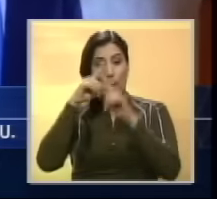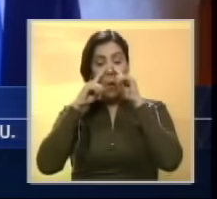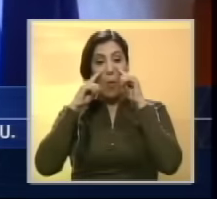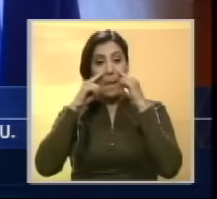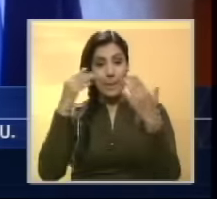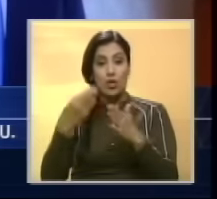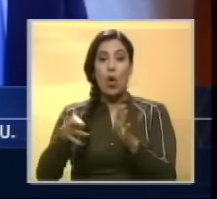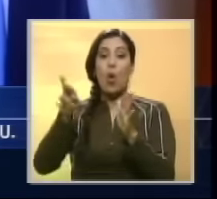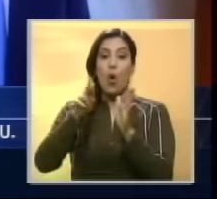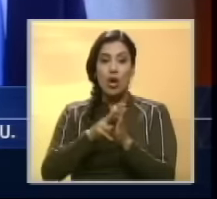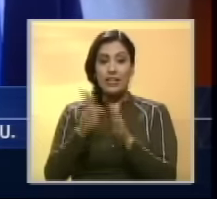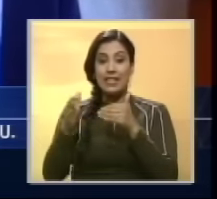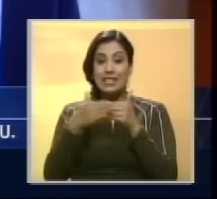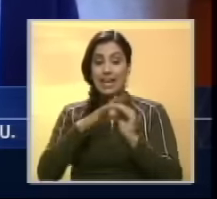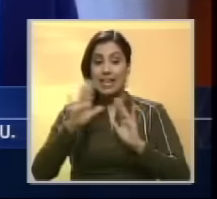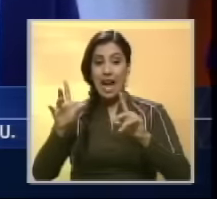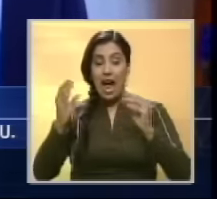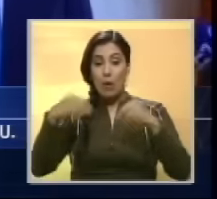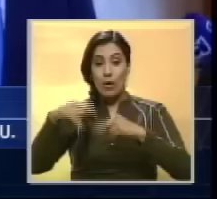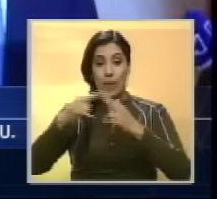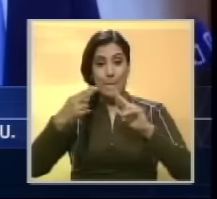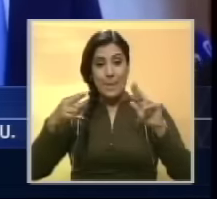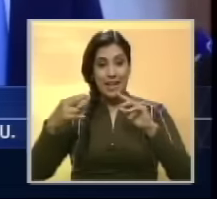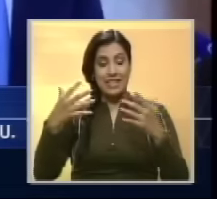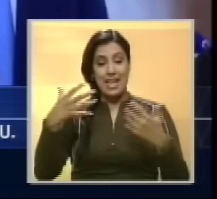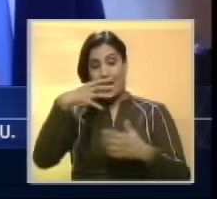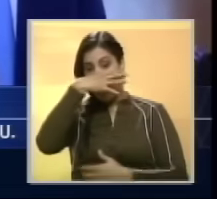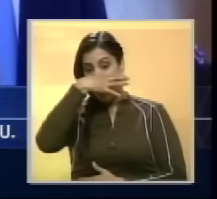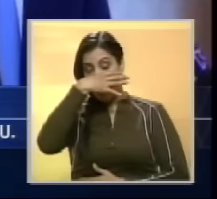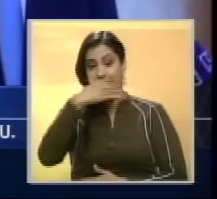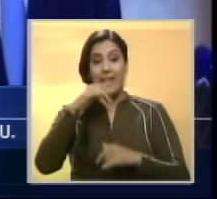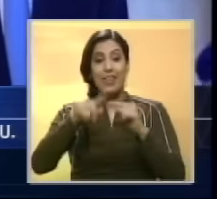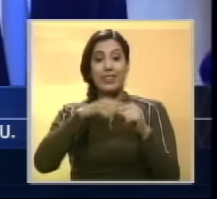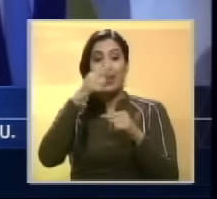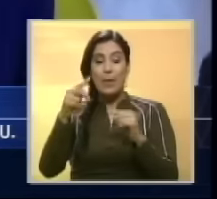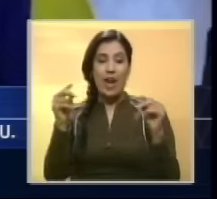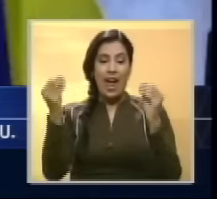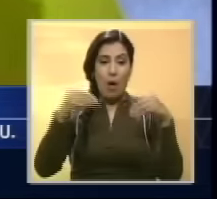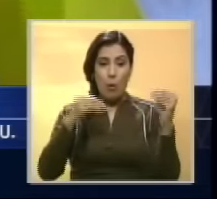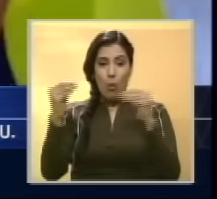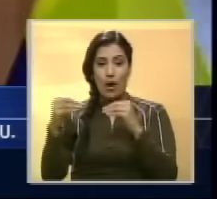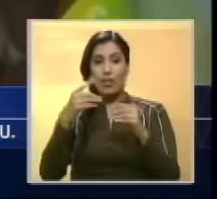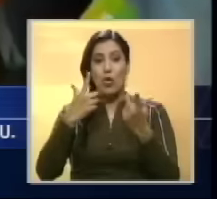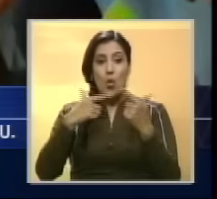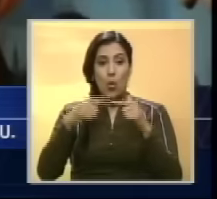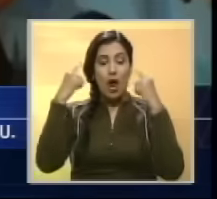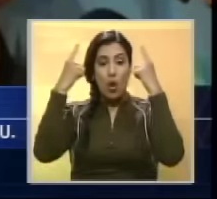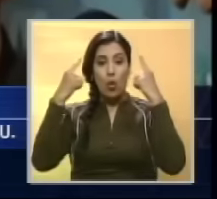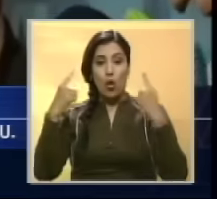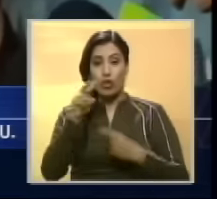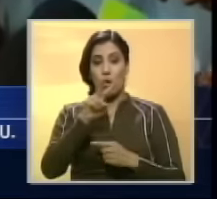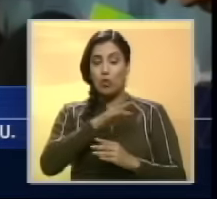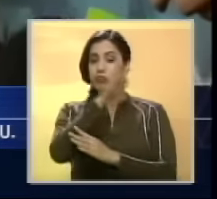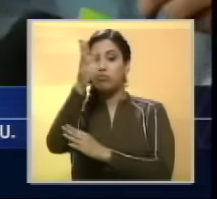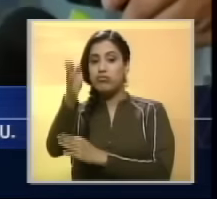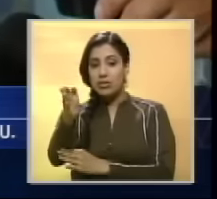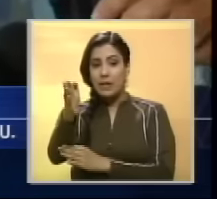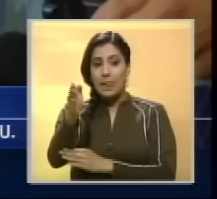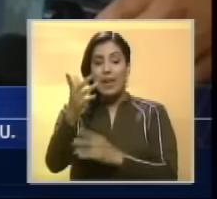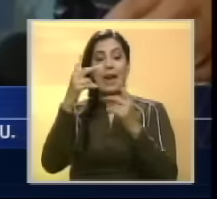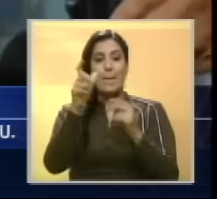Santos una vez haya cerrado un acuerdo de paz con la guerrilla las FARC tras un encuentro bilateral celebrado en Londres entre ambos líderes políticos